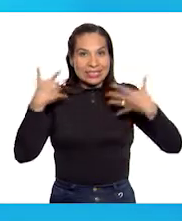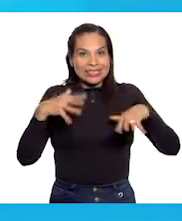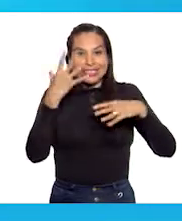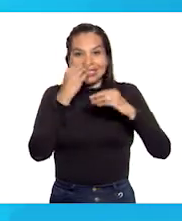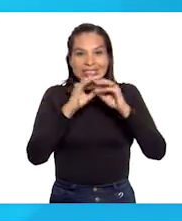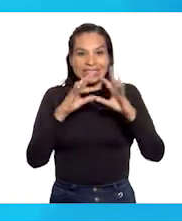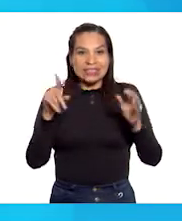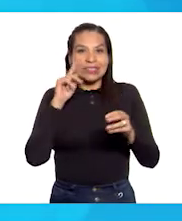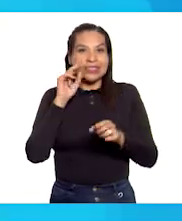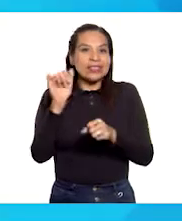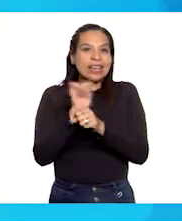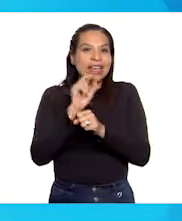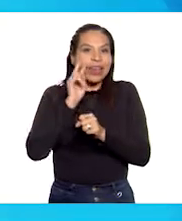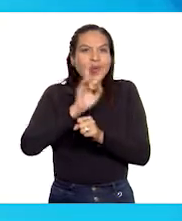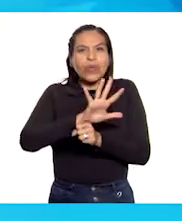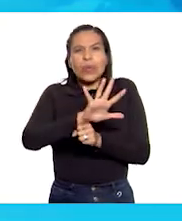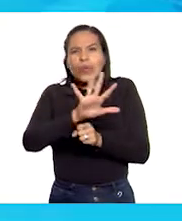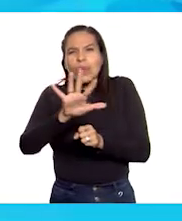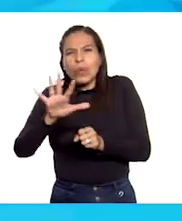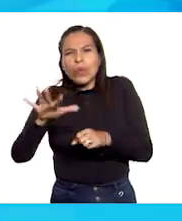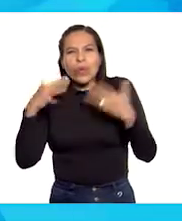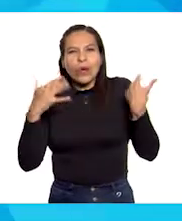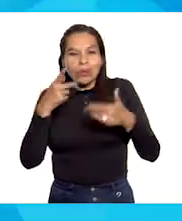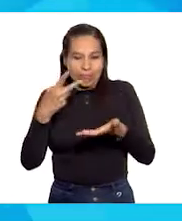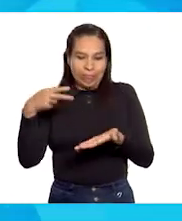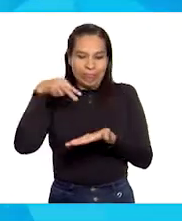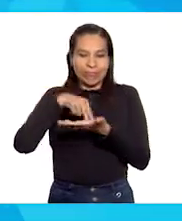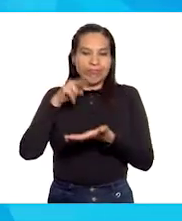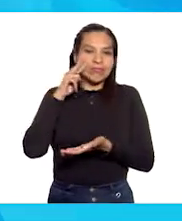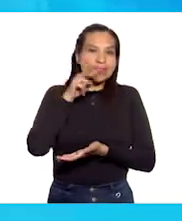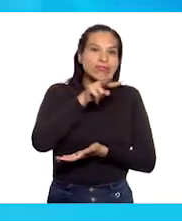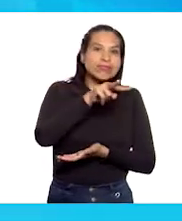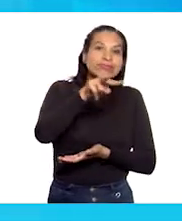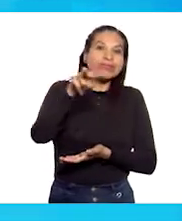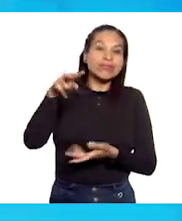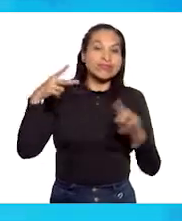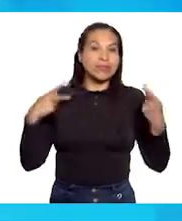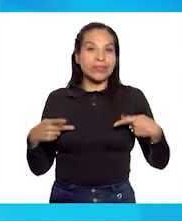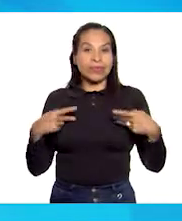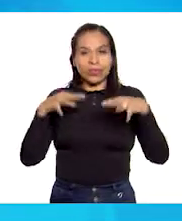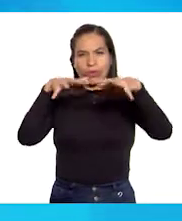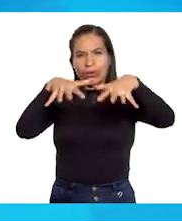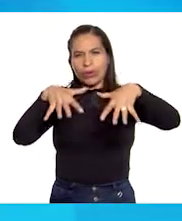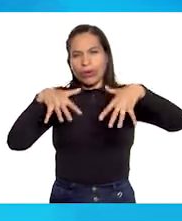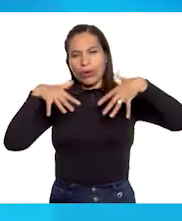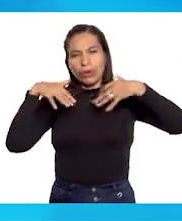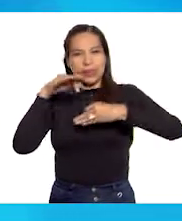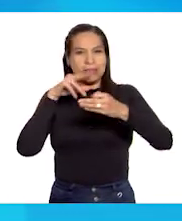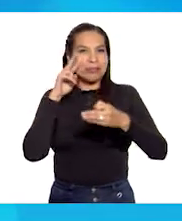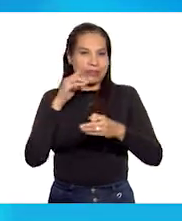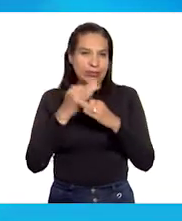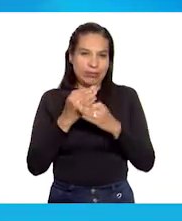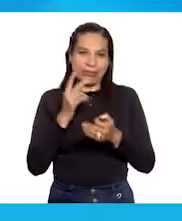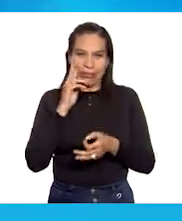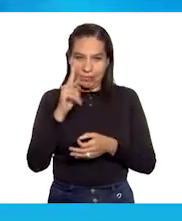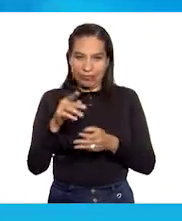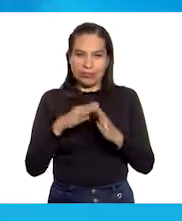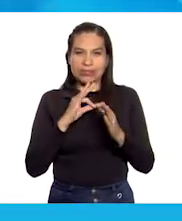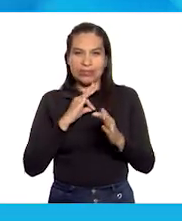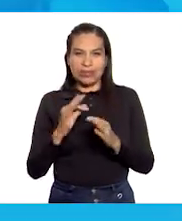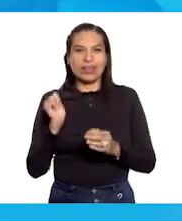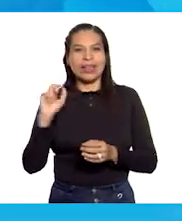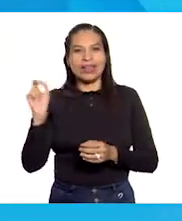es lo que ven los artistas. Sí, cuando estás arriba, tú puedes ver a la gente. Y aquí en esta visita virtual, mira, nos vamos a la